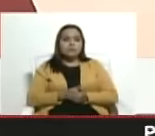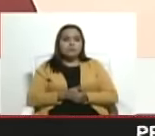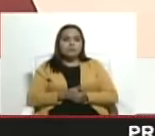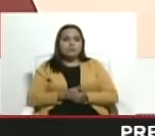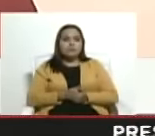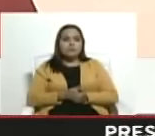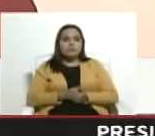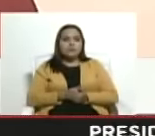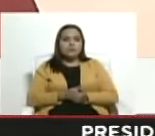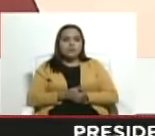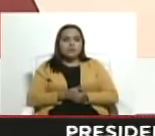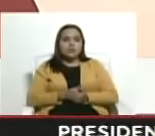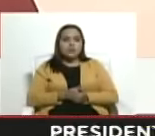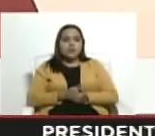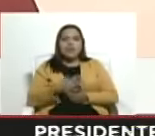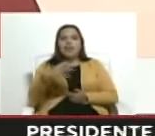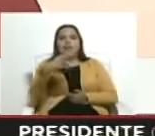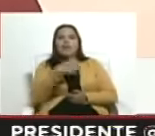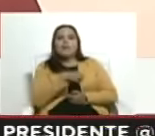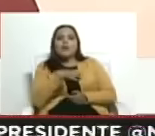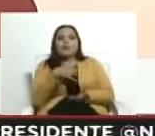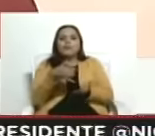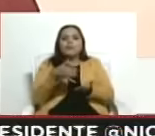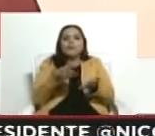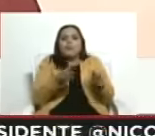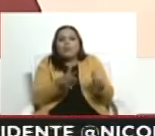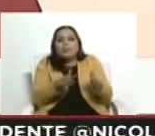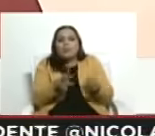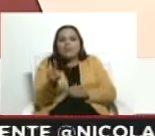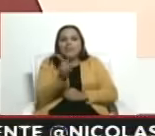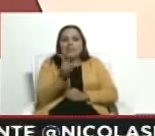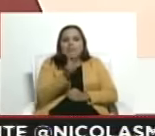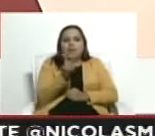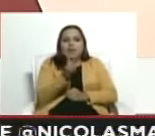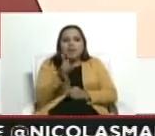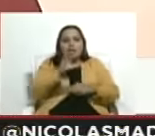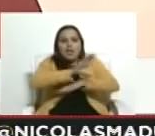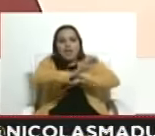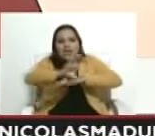es el campeón guabina de Venezuela y el Caribe